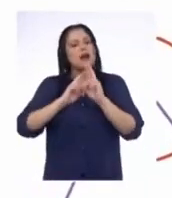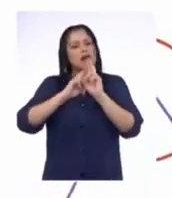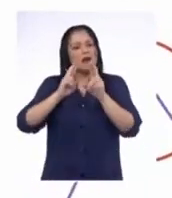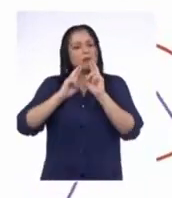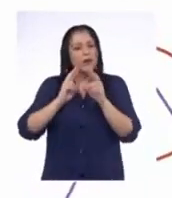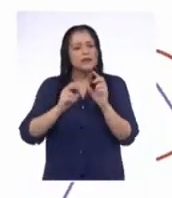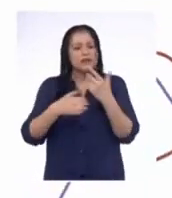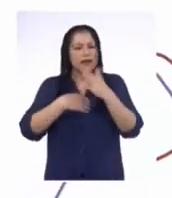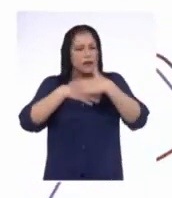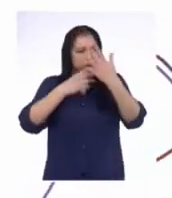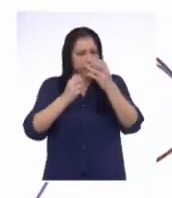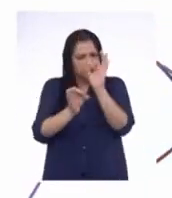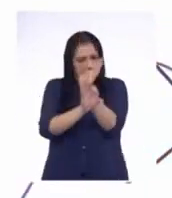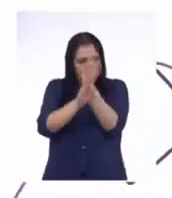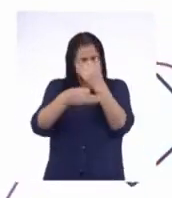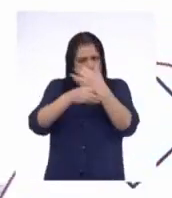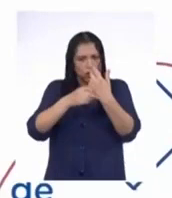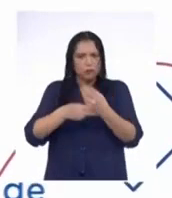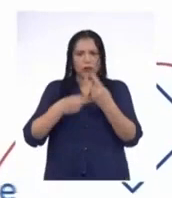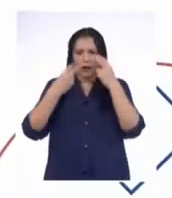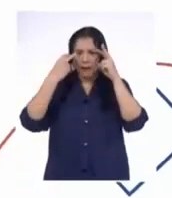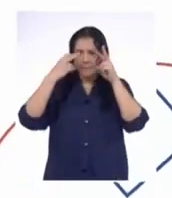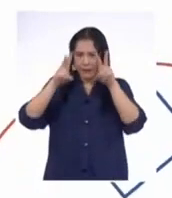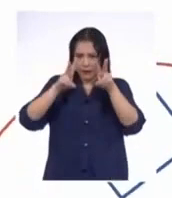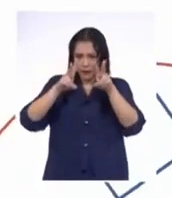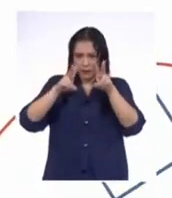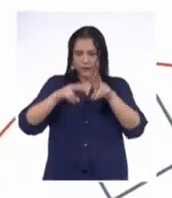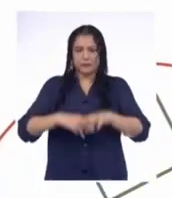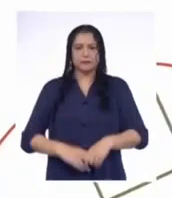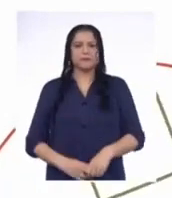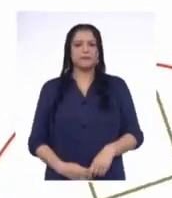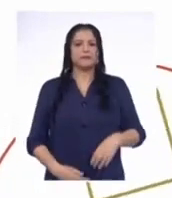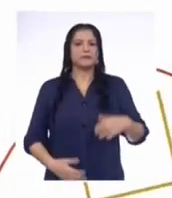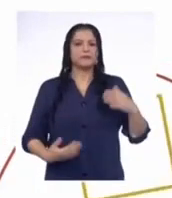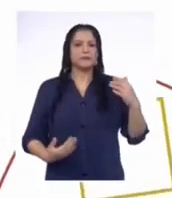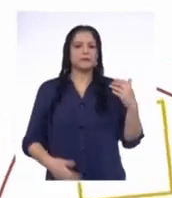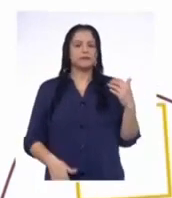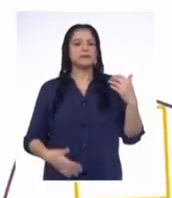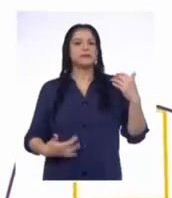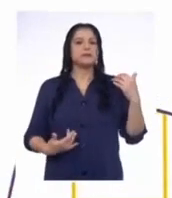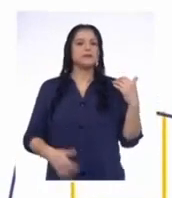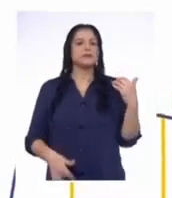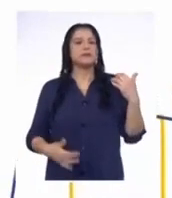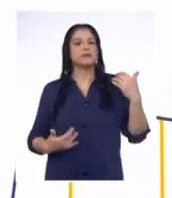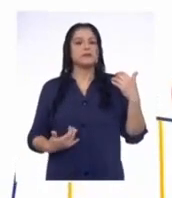que obtuvimos son los que se muestran en la diapositiva.